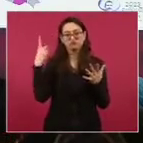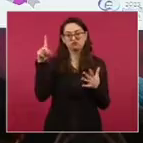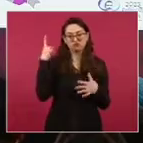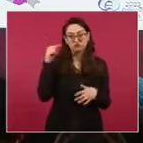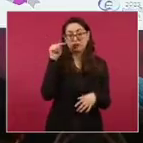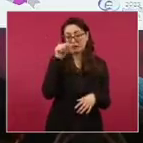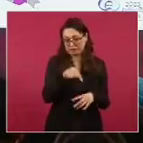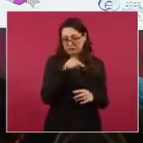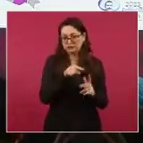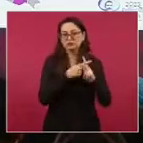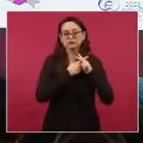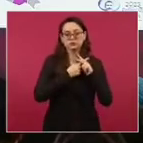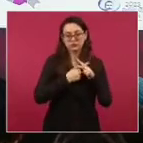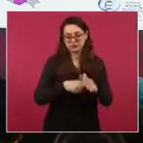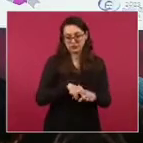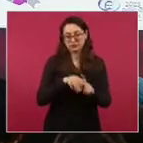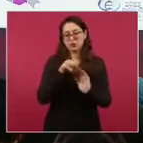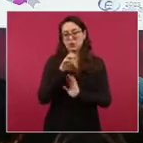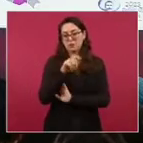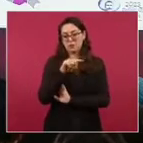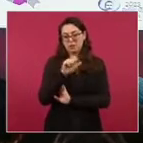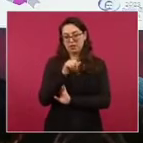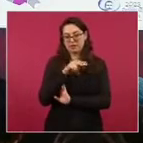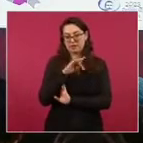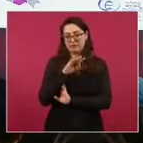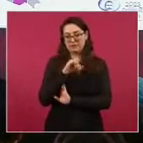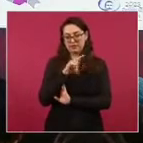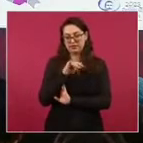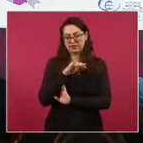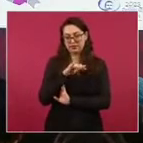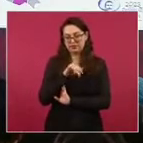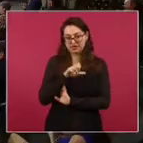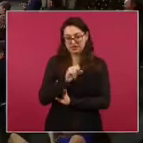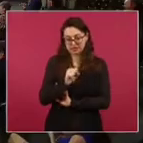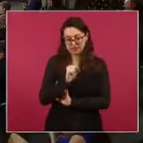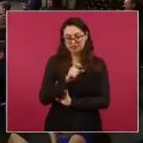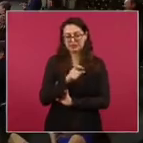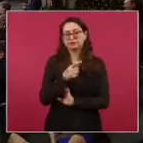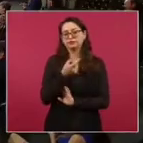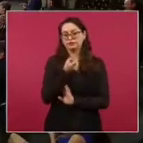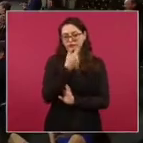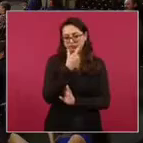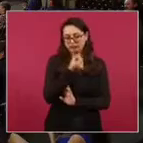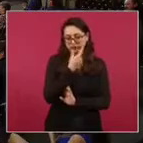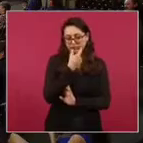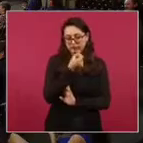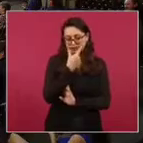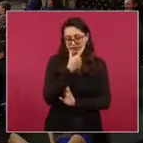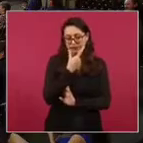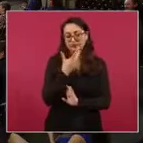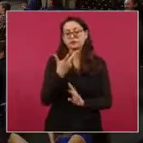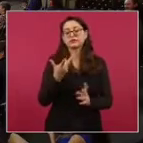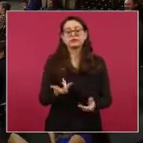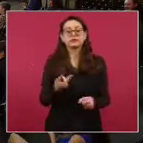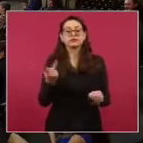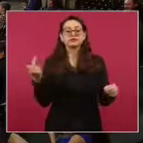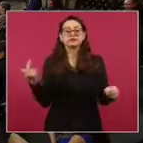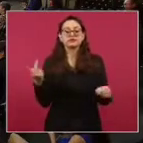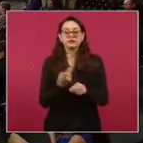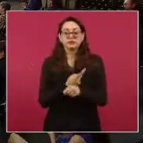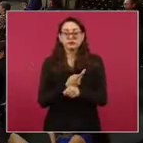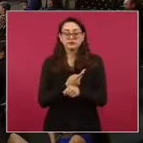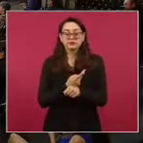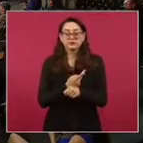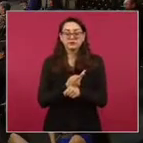Cabe destacar también, como lo dijimos para el fentanilo, muchos de estos sistemas de adicción están